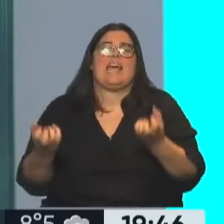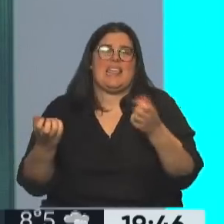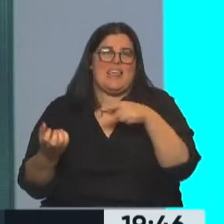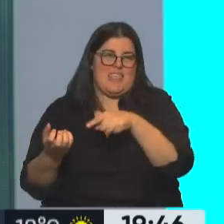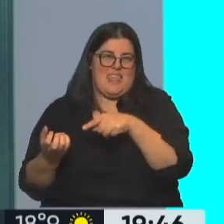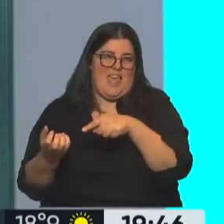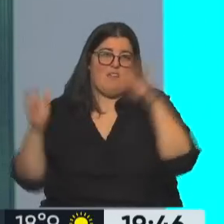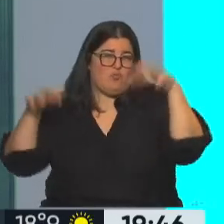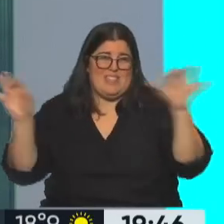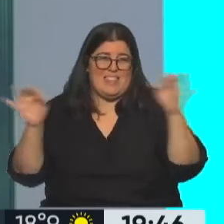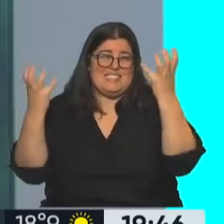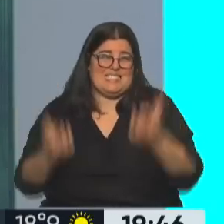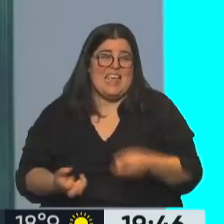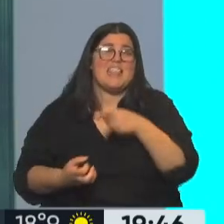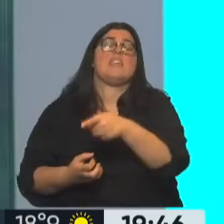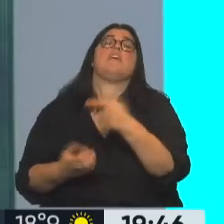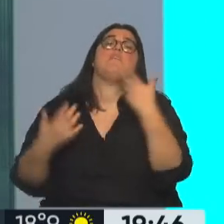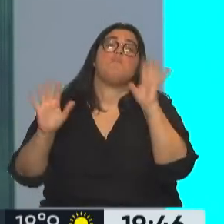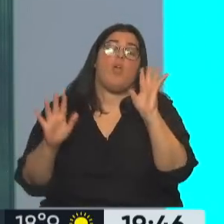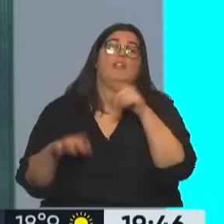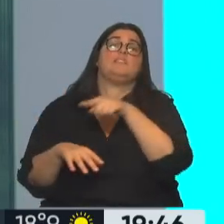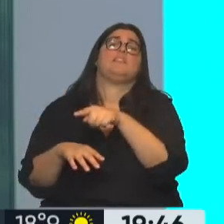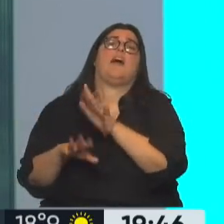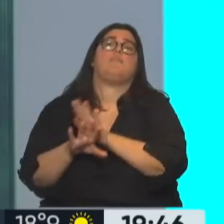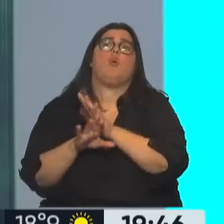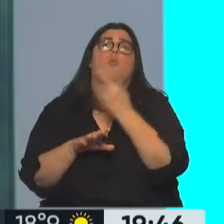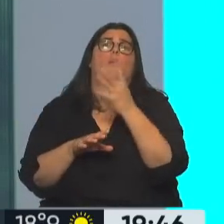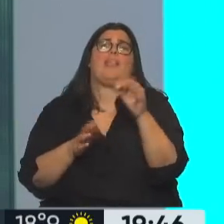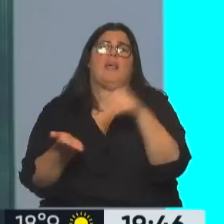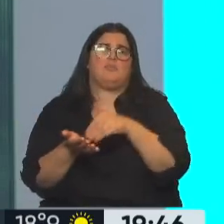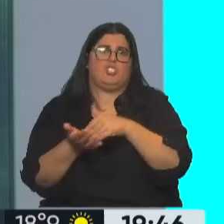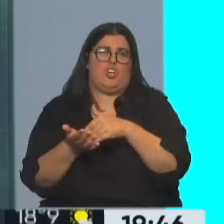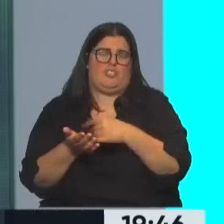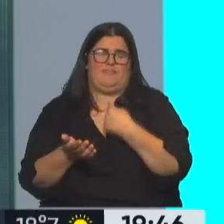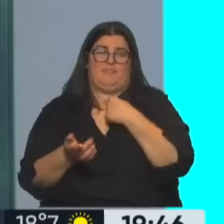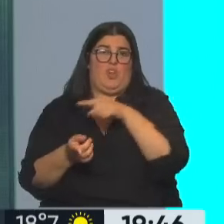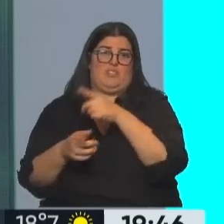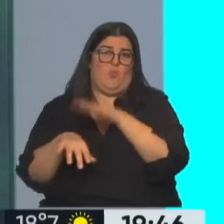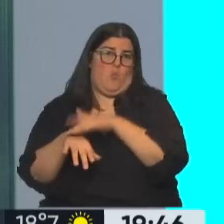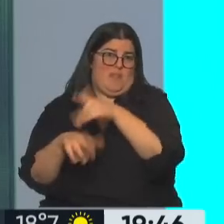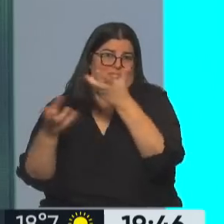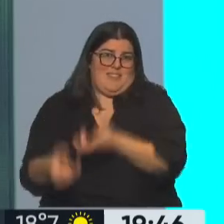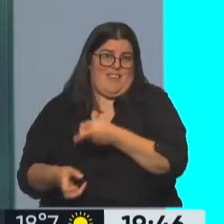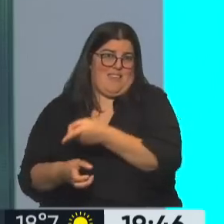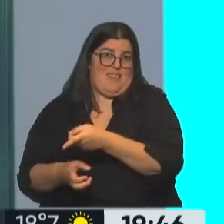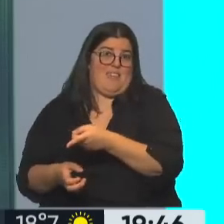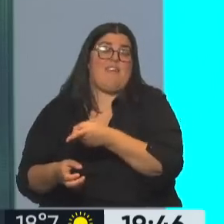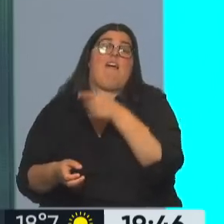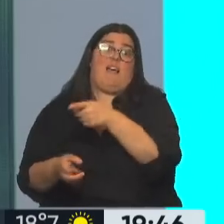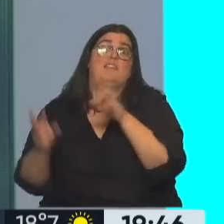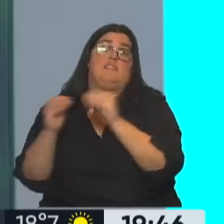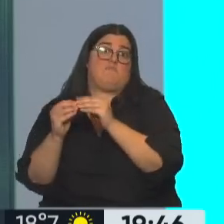balanza comercial cuando es récord de 15.000 millones. Te comiste 20 con una sequía. Obvio. Es imposible. Entonces, probablemente tengas eso,